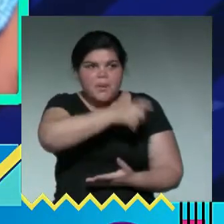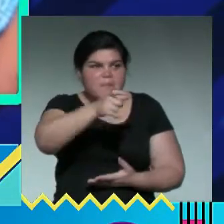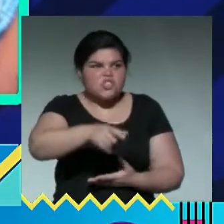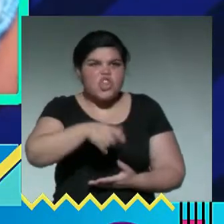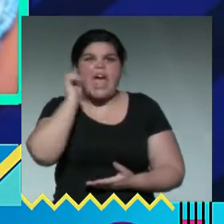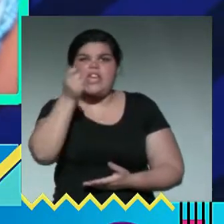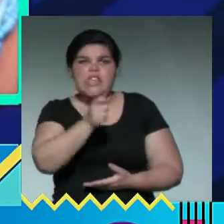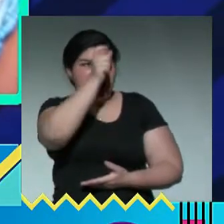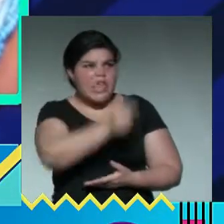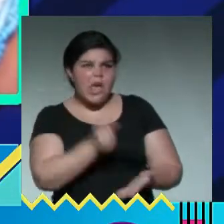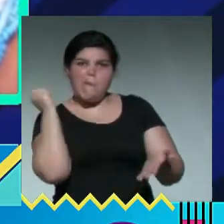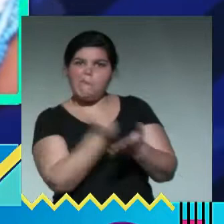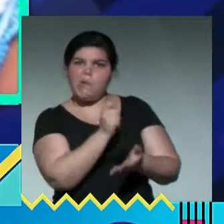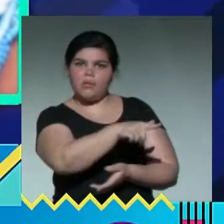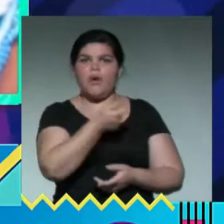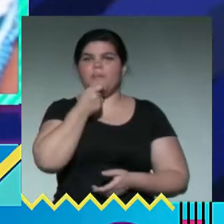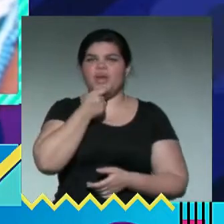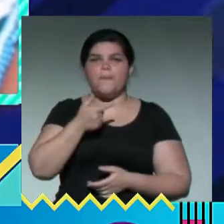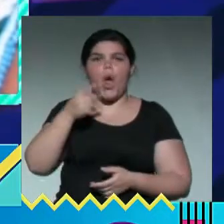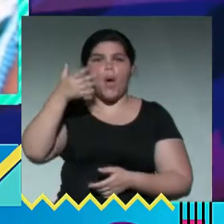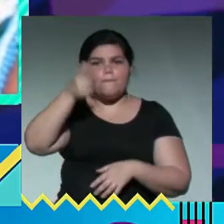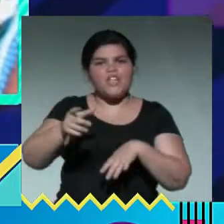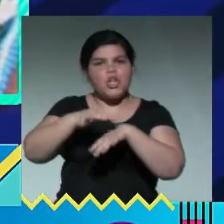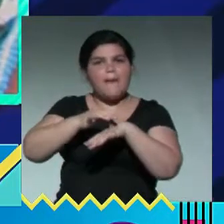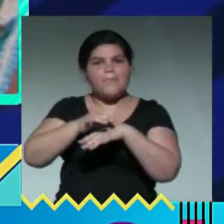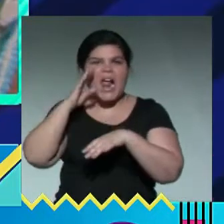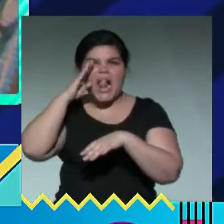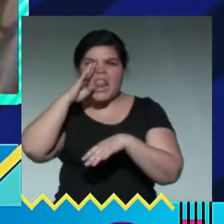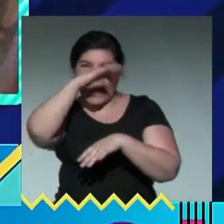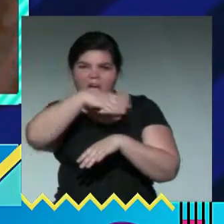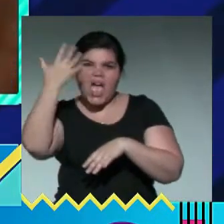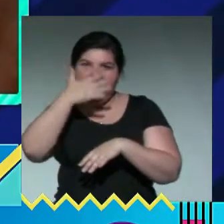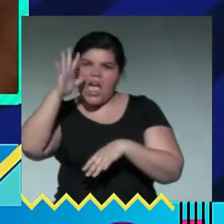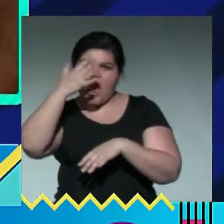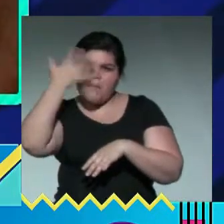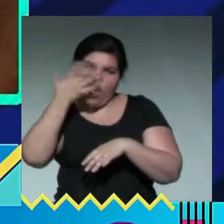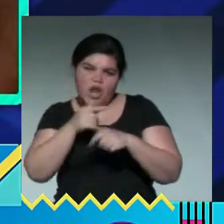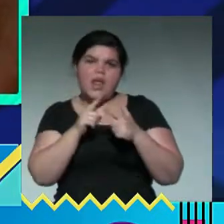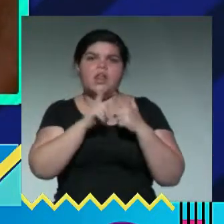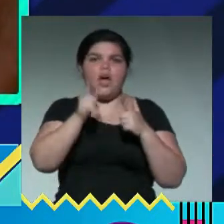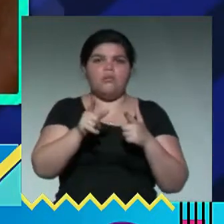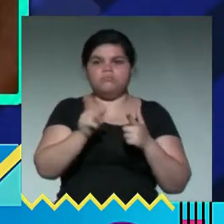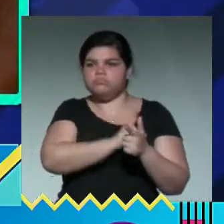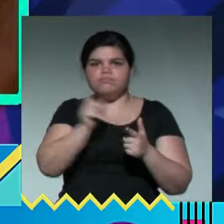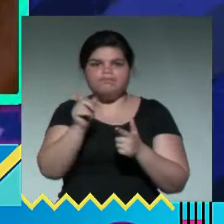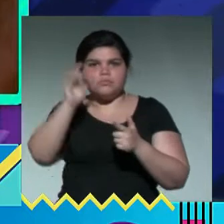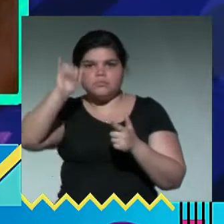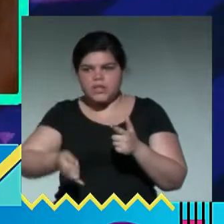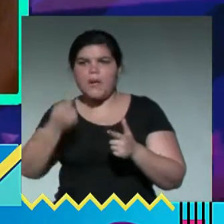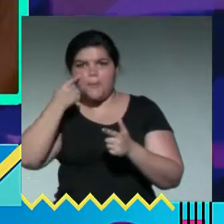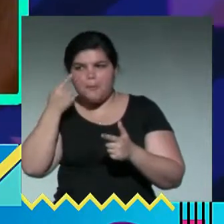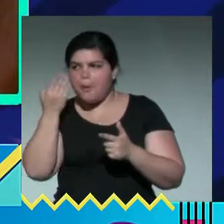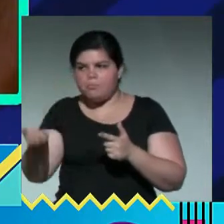tipificadas, ¿sí? Porque al negro sí, a las personas que vivían en Oriente sí, pero a este tipo